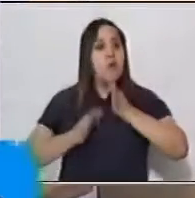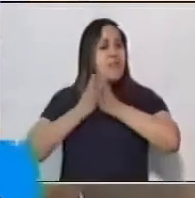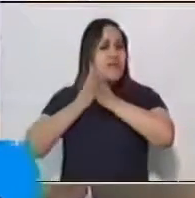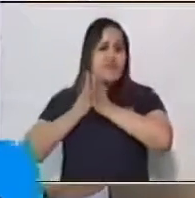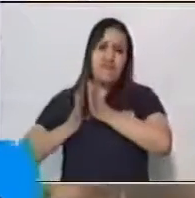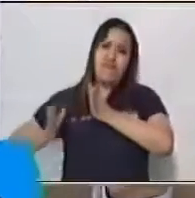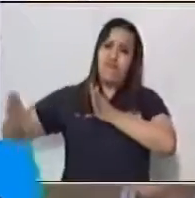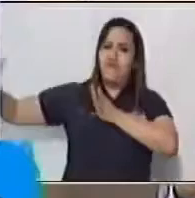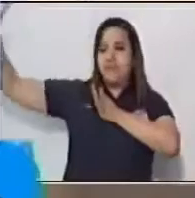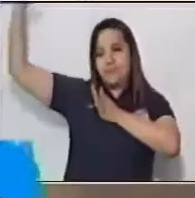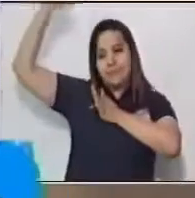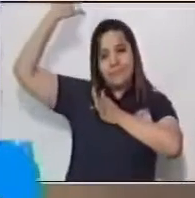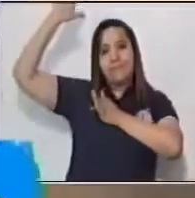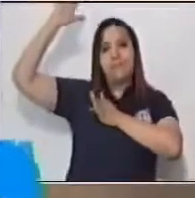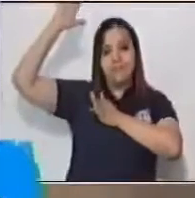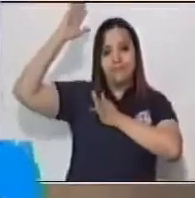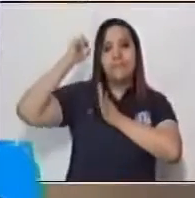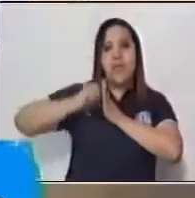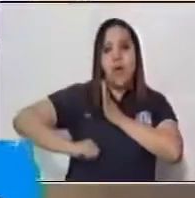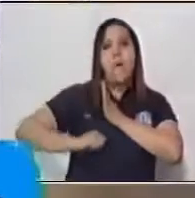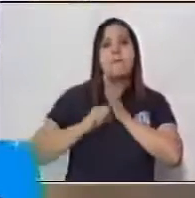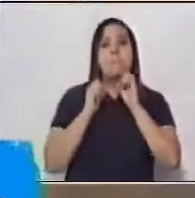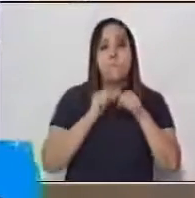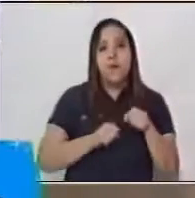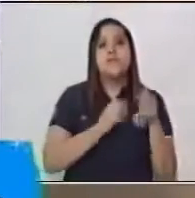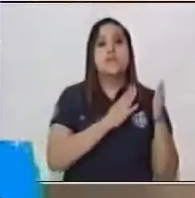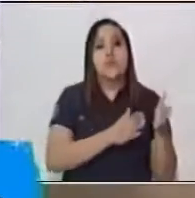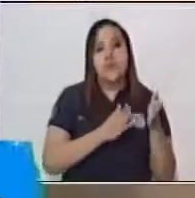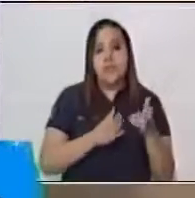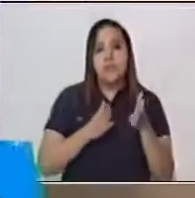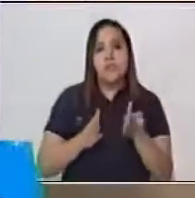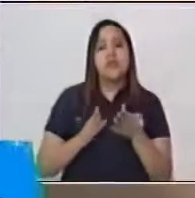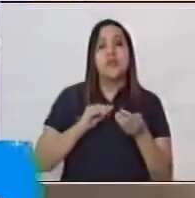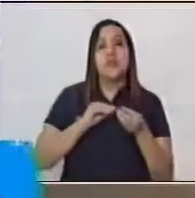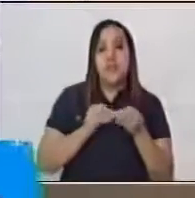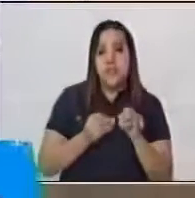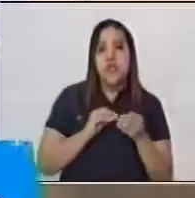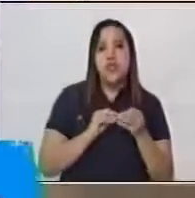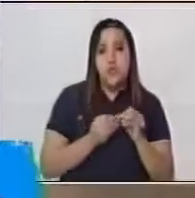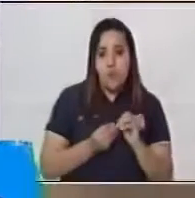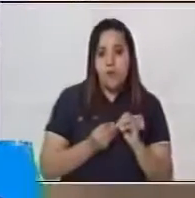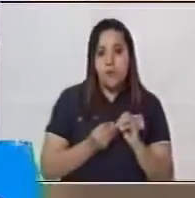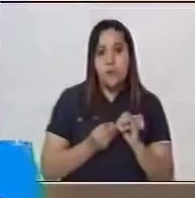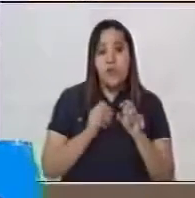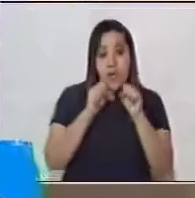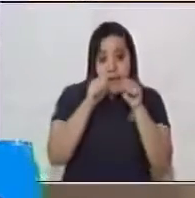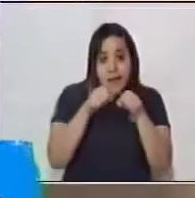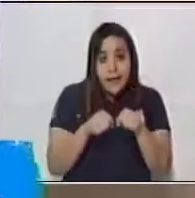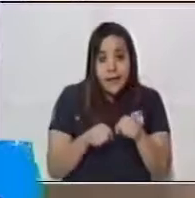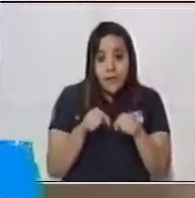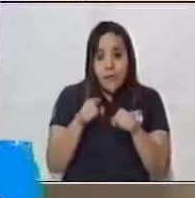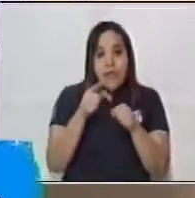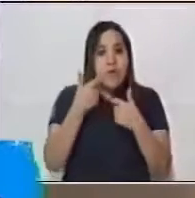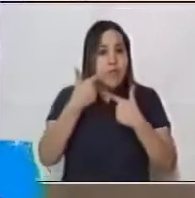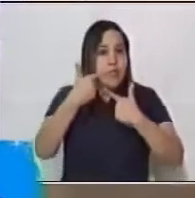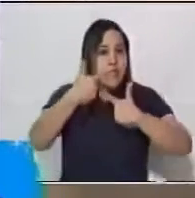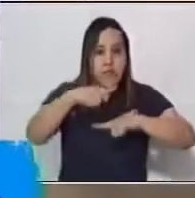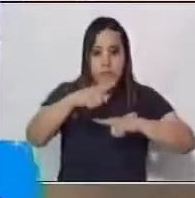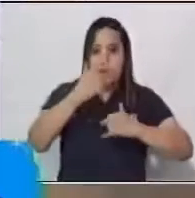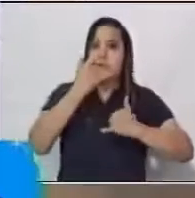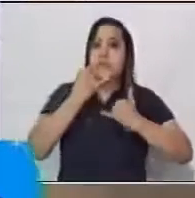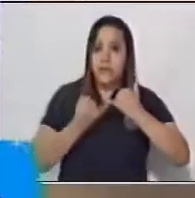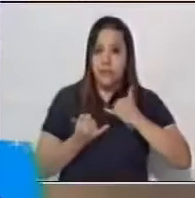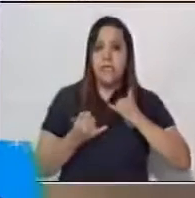Que va a ser una sucesión o una secuencia de números que puede tener límite